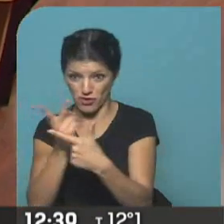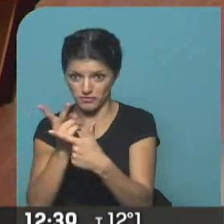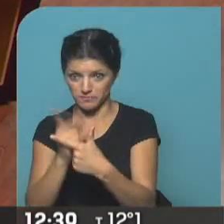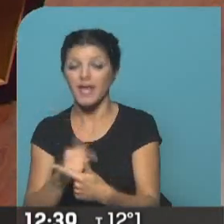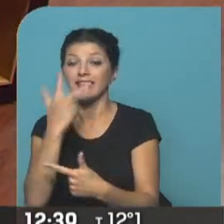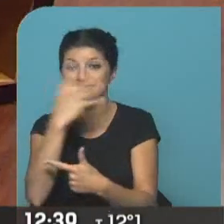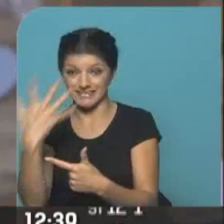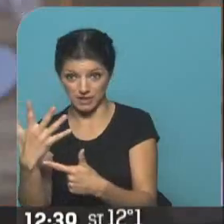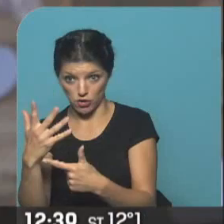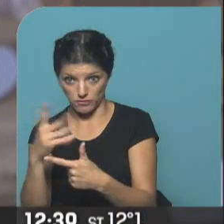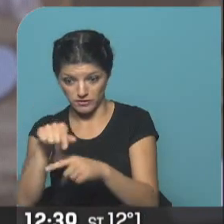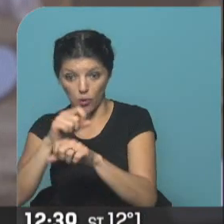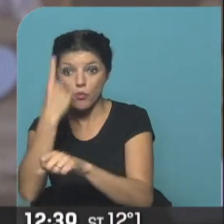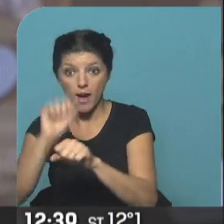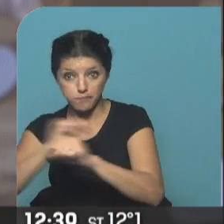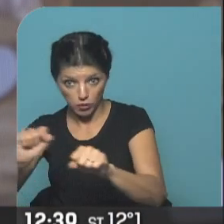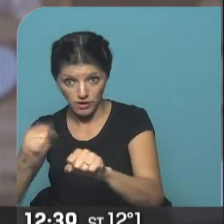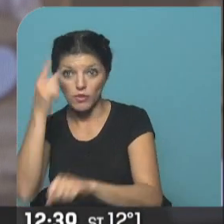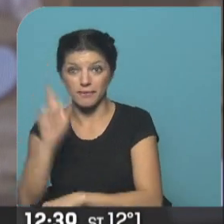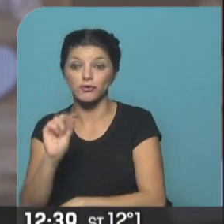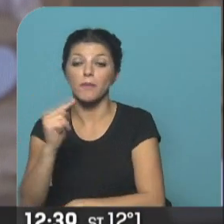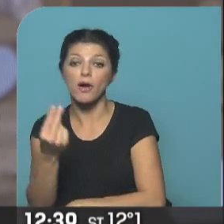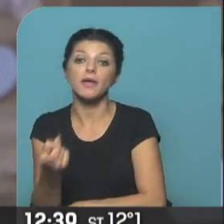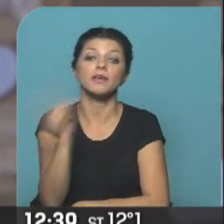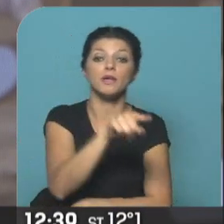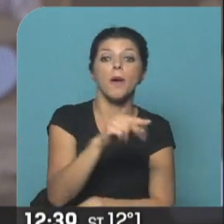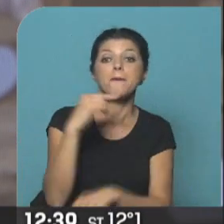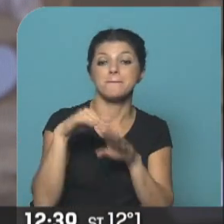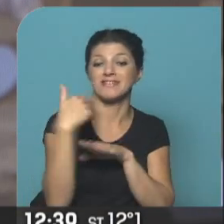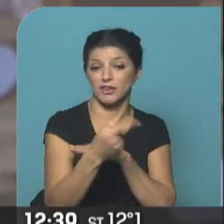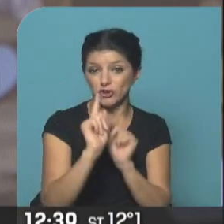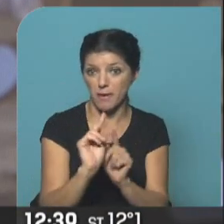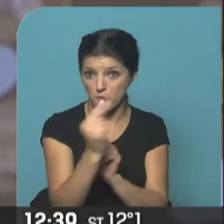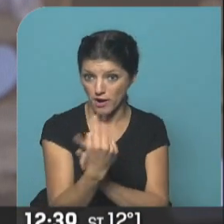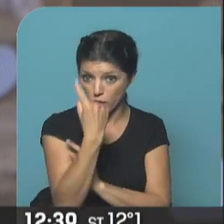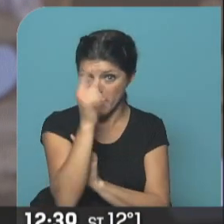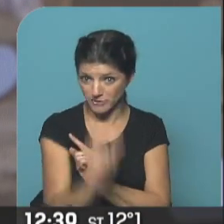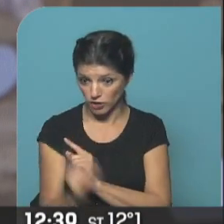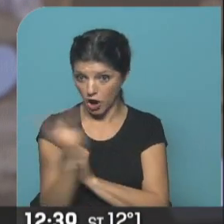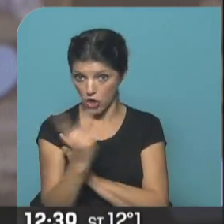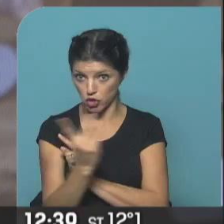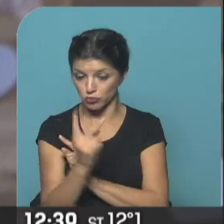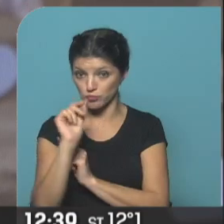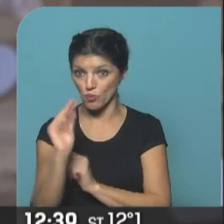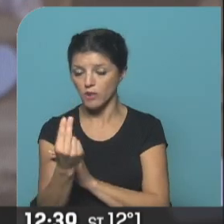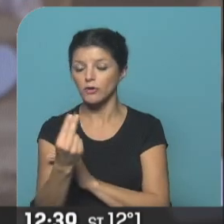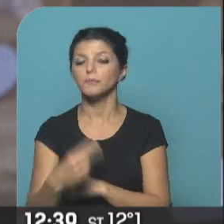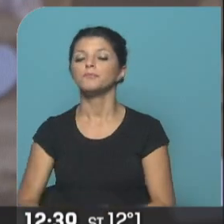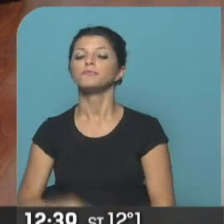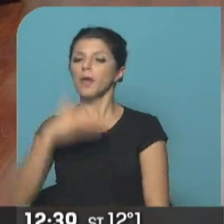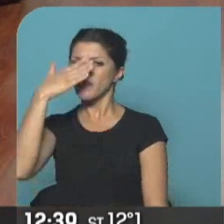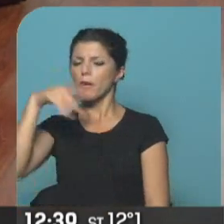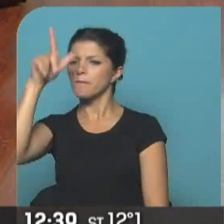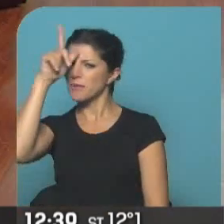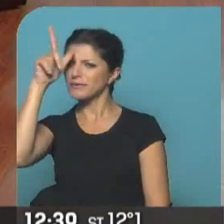persona. Y a su vez también muere un vecino. Esto lo relaciona luego los Mossos de Escuadra, que es la policía de Barcelona,